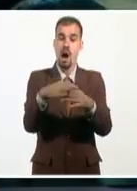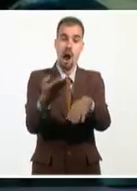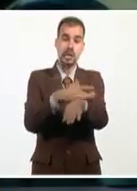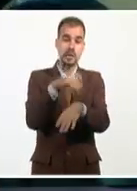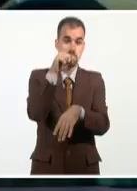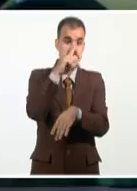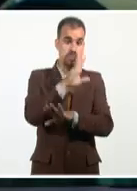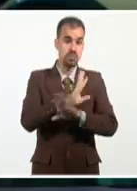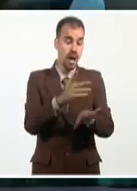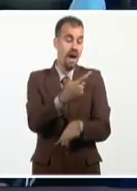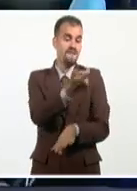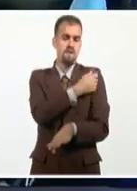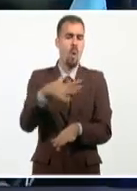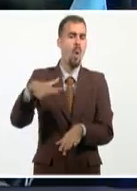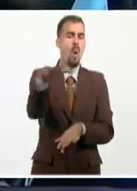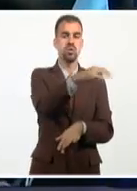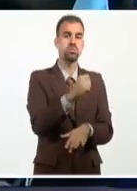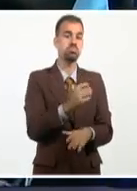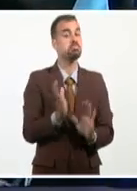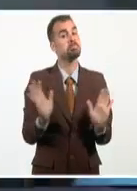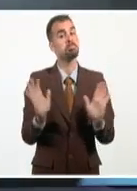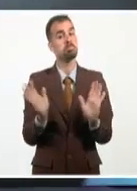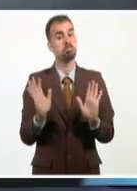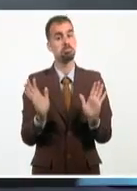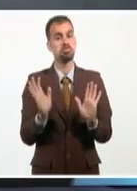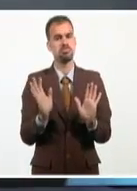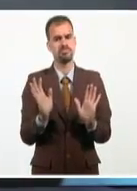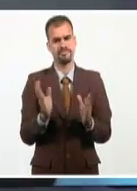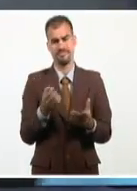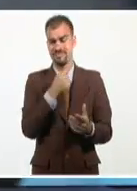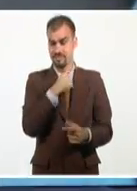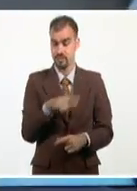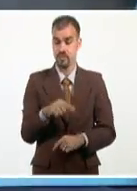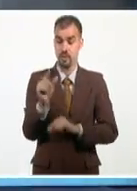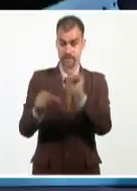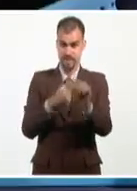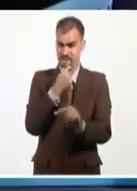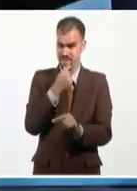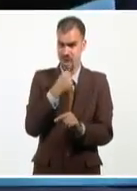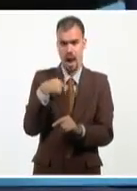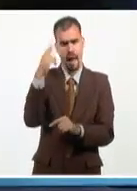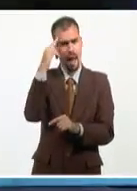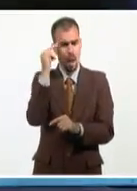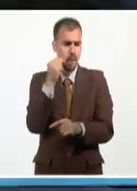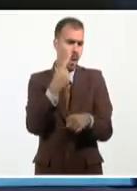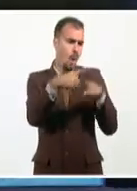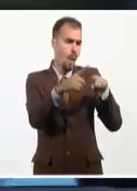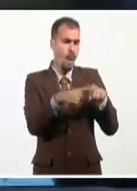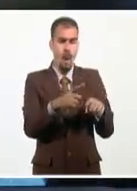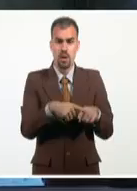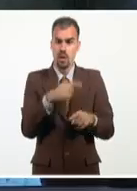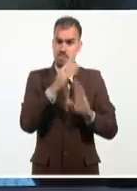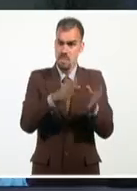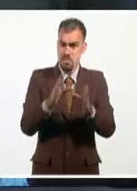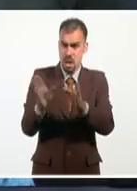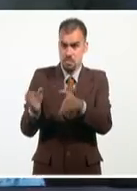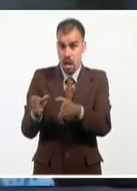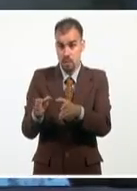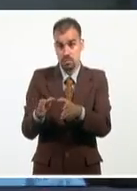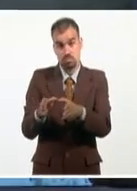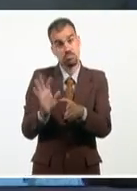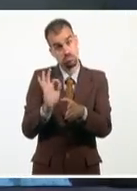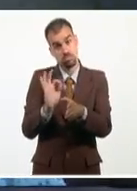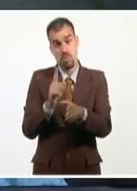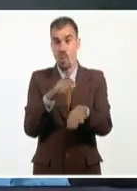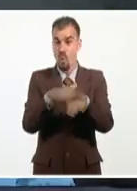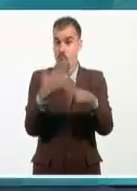Mientras siguen enfermando y muriendo personas como nuestros abuelos, que de haber sido responsables nosotros no les habríamos llevado el virus a